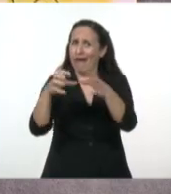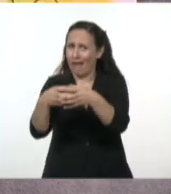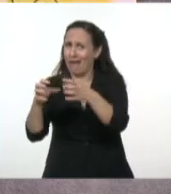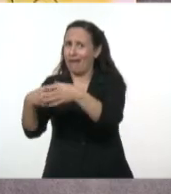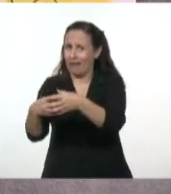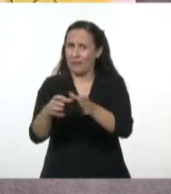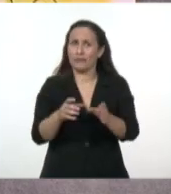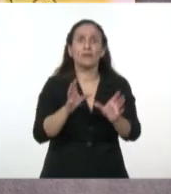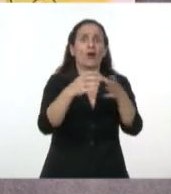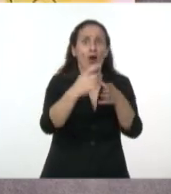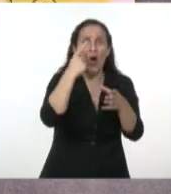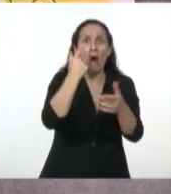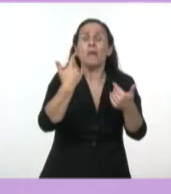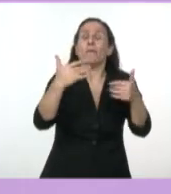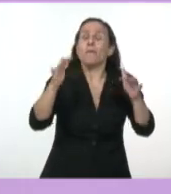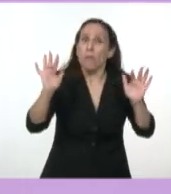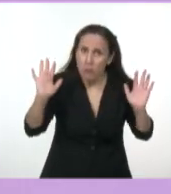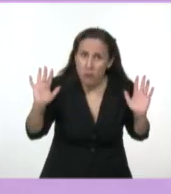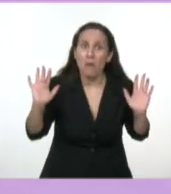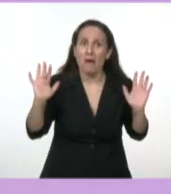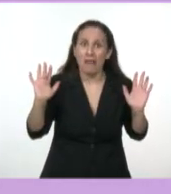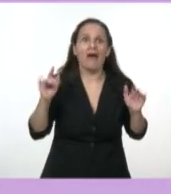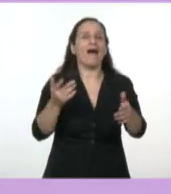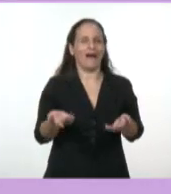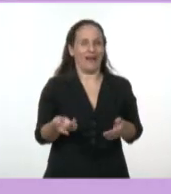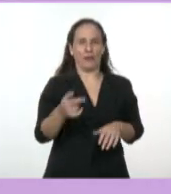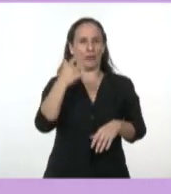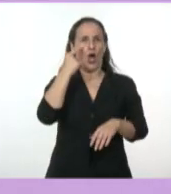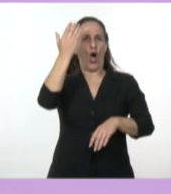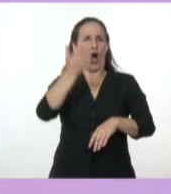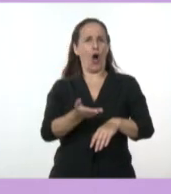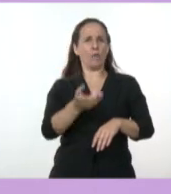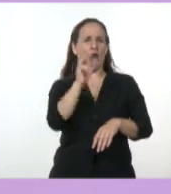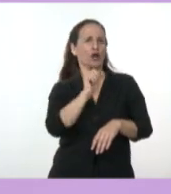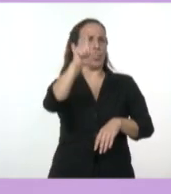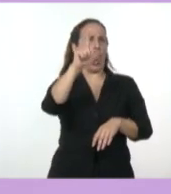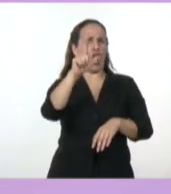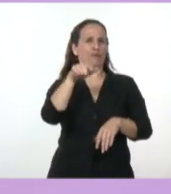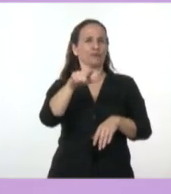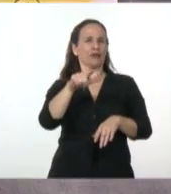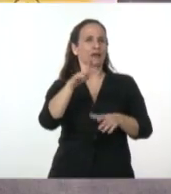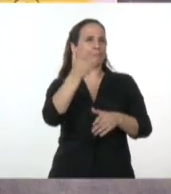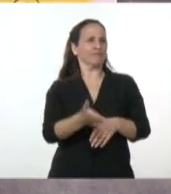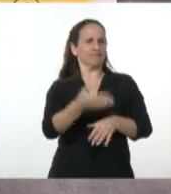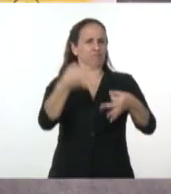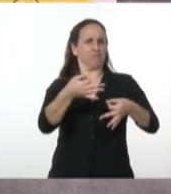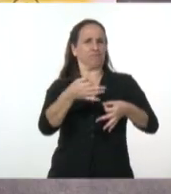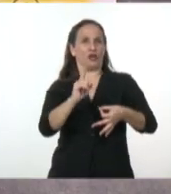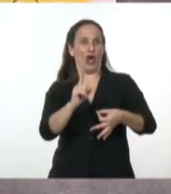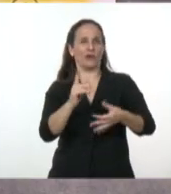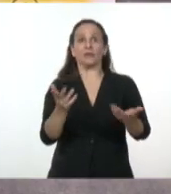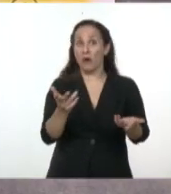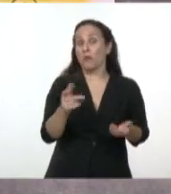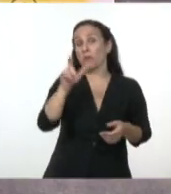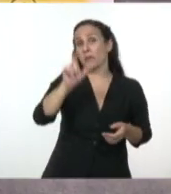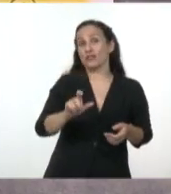podría sufrir violencia de género. Claro, cuando no cumple con su rol, el rol que la sociedad le asignó por su biología. Sí, generalmente las personas